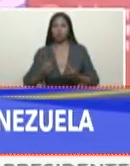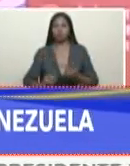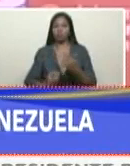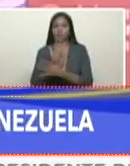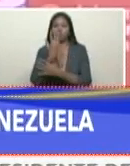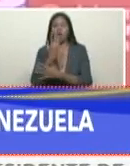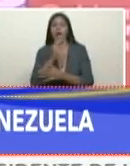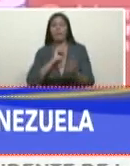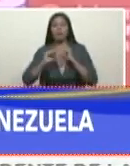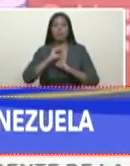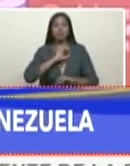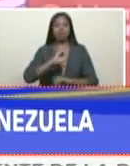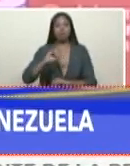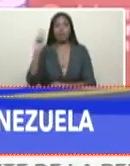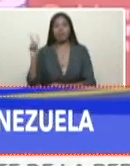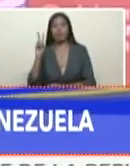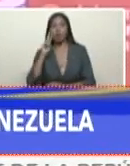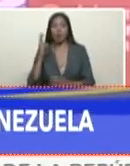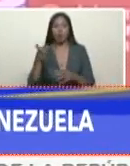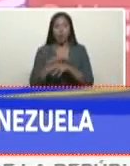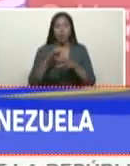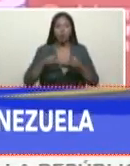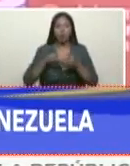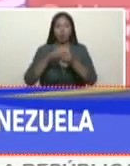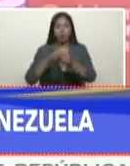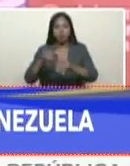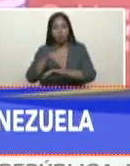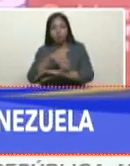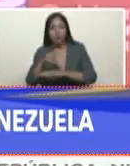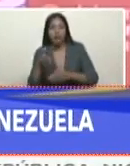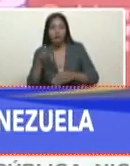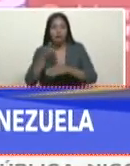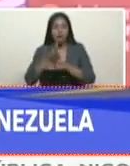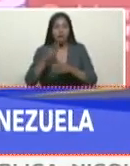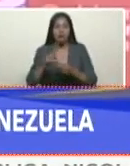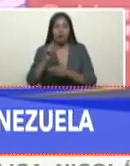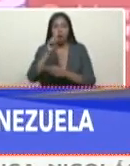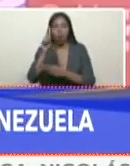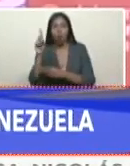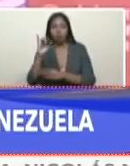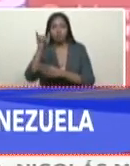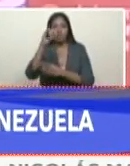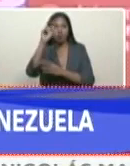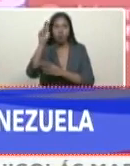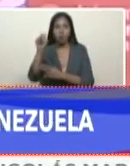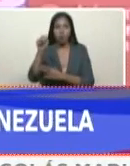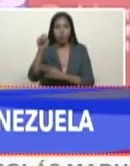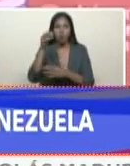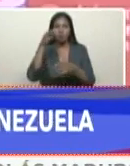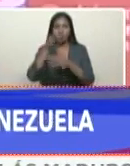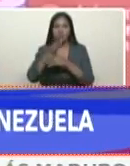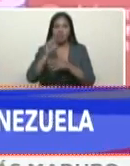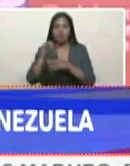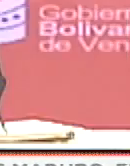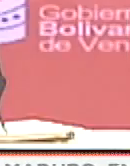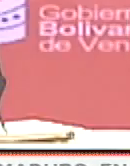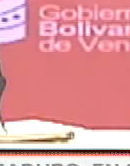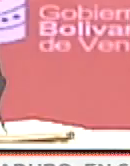Somos Venezuela para ir a gobernar con el pueblo en las catacumbas. 11 de junio. En plena